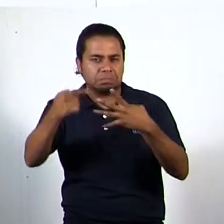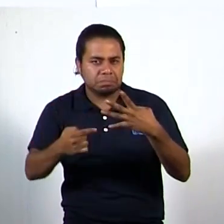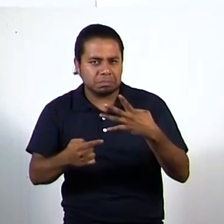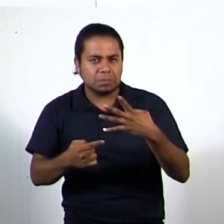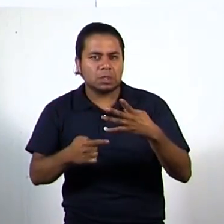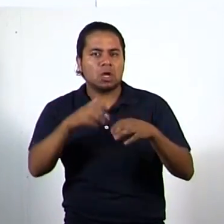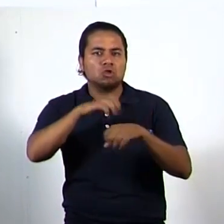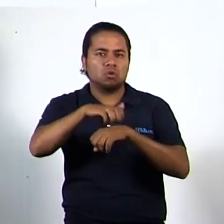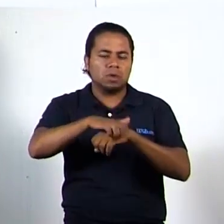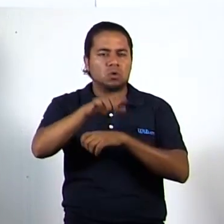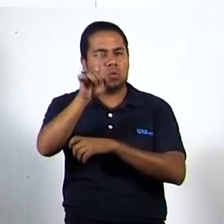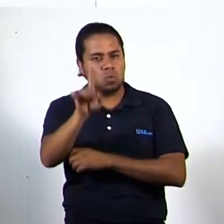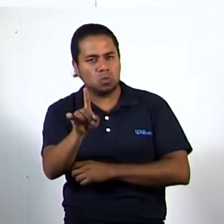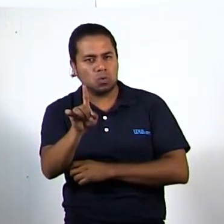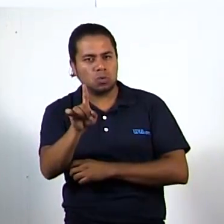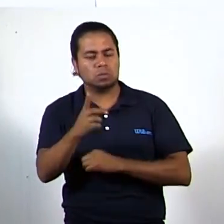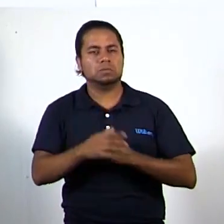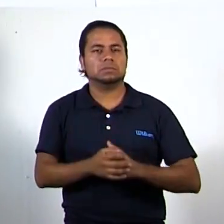Conocemos el número 1,